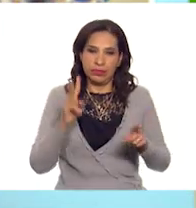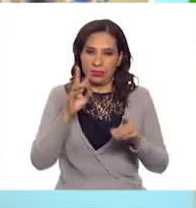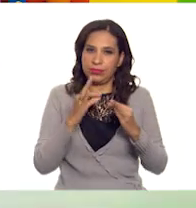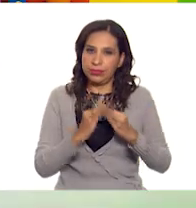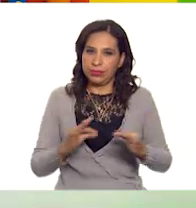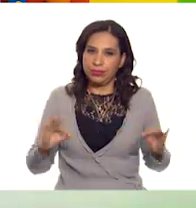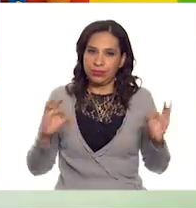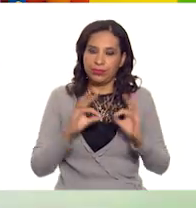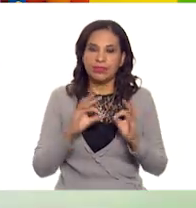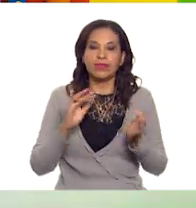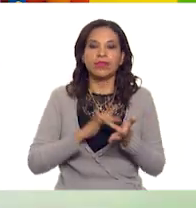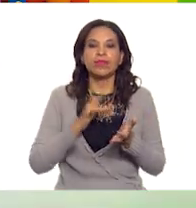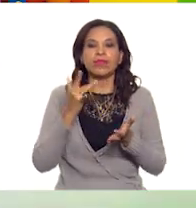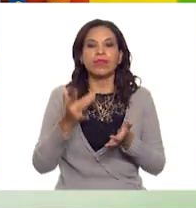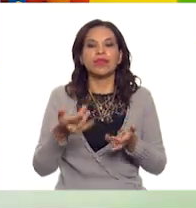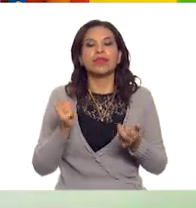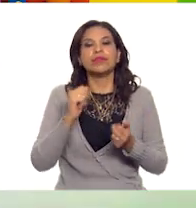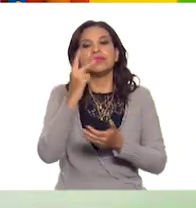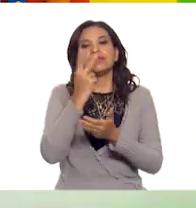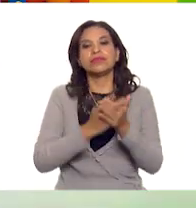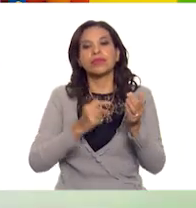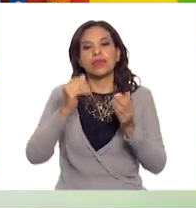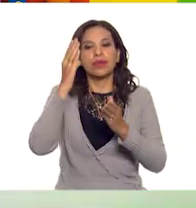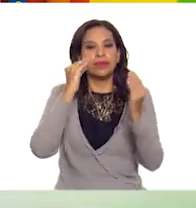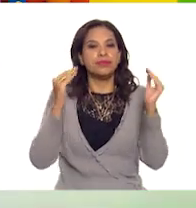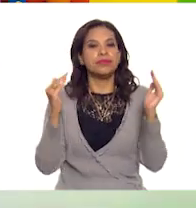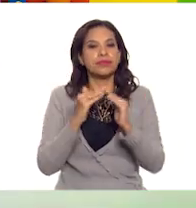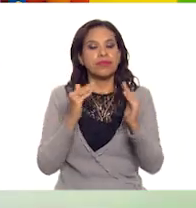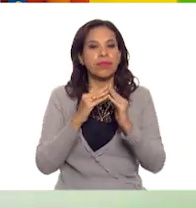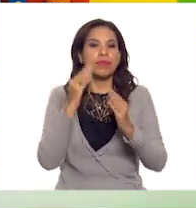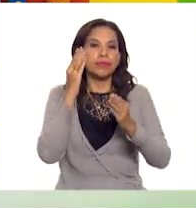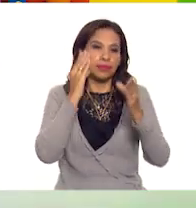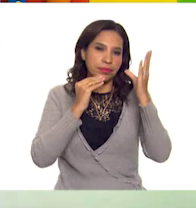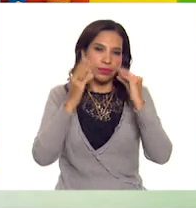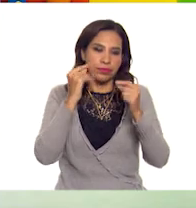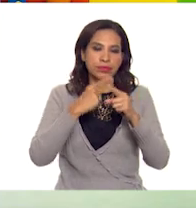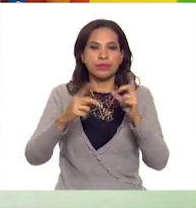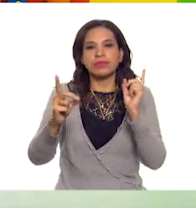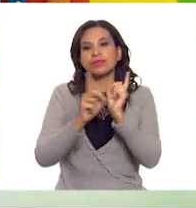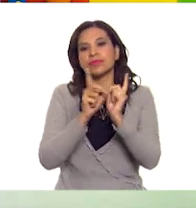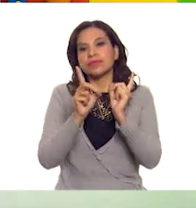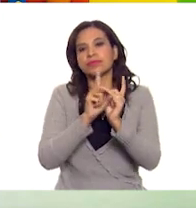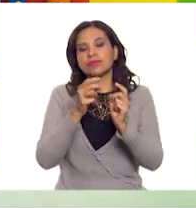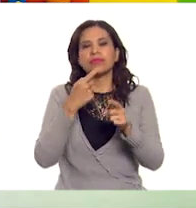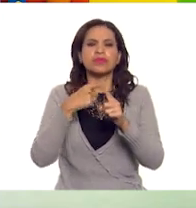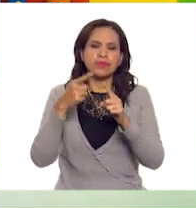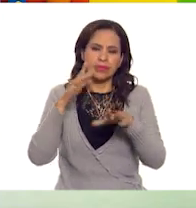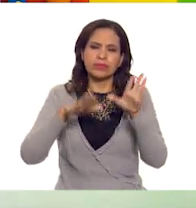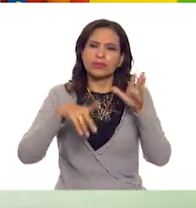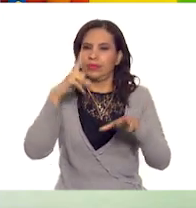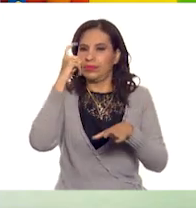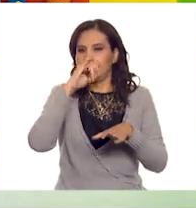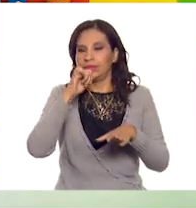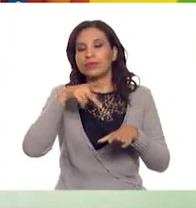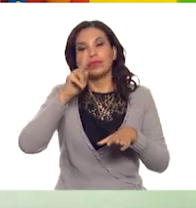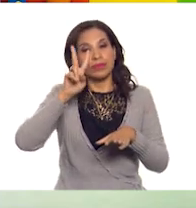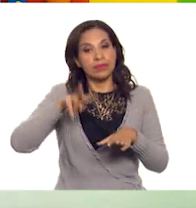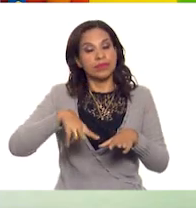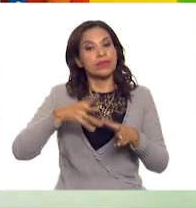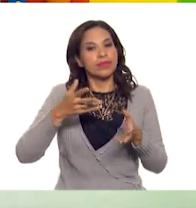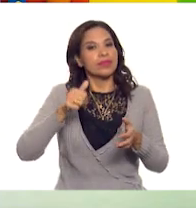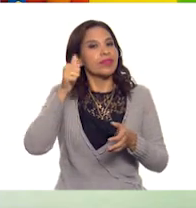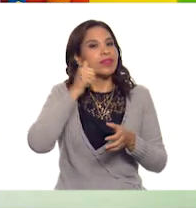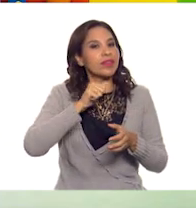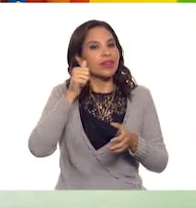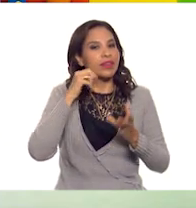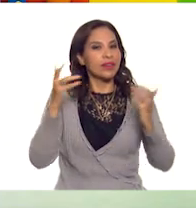importante. Gracias a los programas de Aprende en Casa, aprendimos a la distancia con algunas dificultades, pero eso sí,